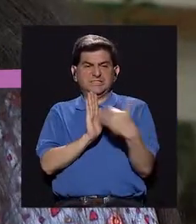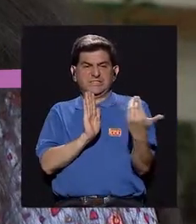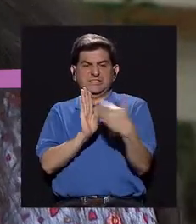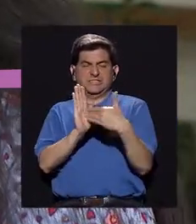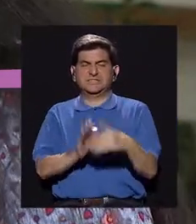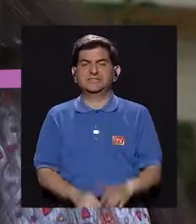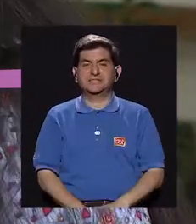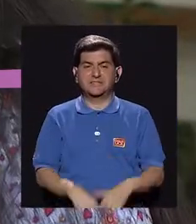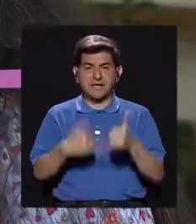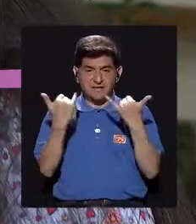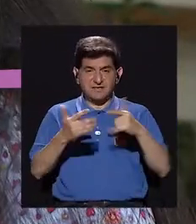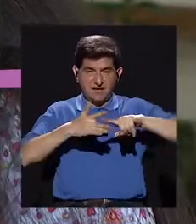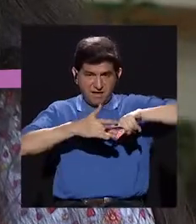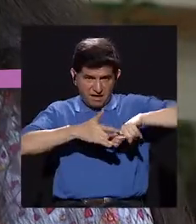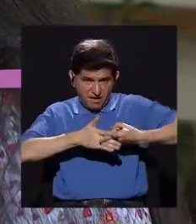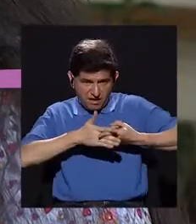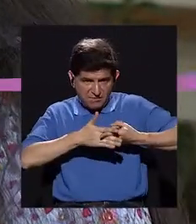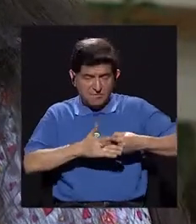daño,